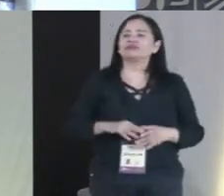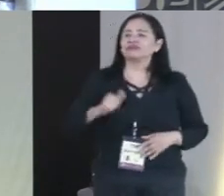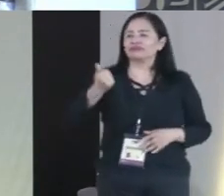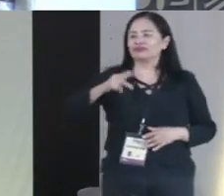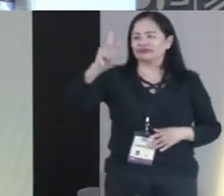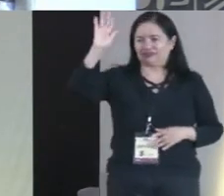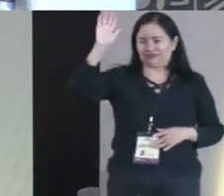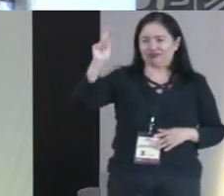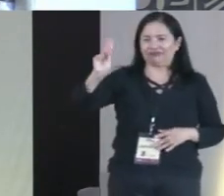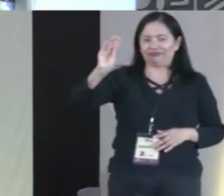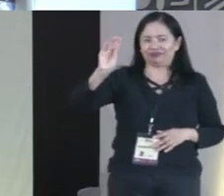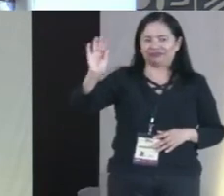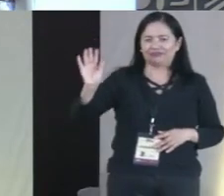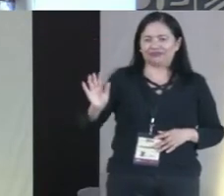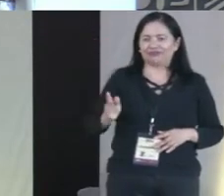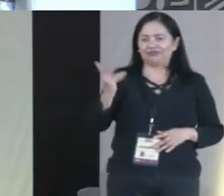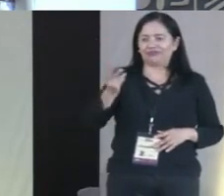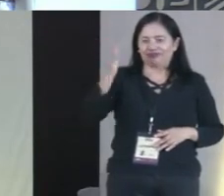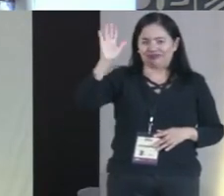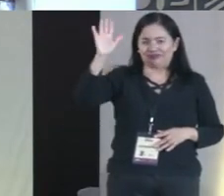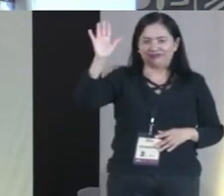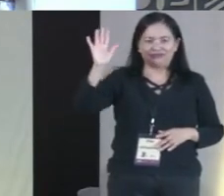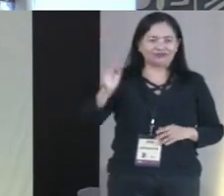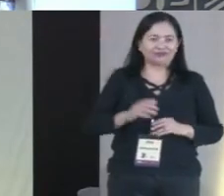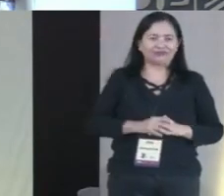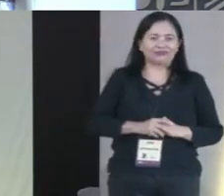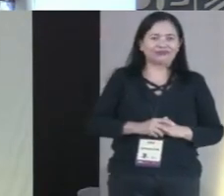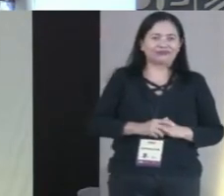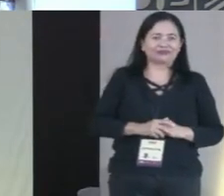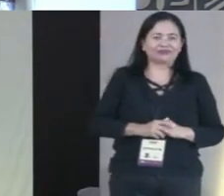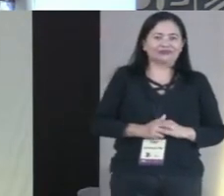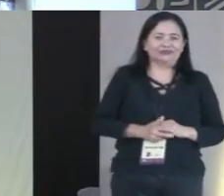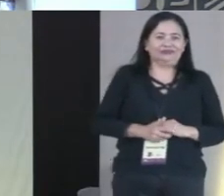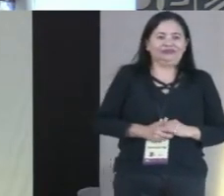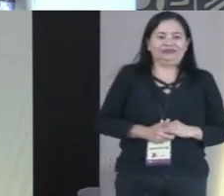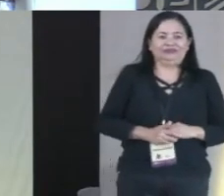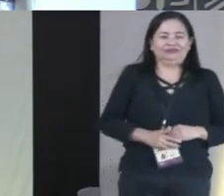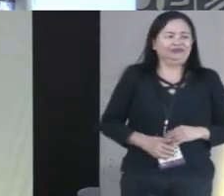más o ya no? Creo que ya acabamos.